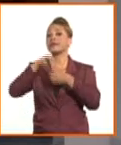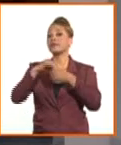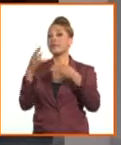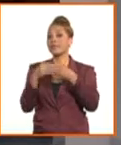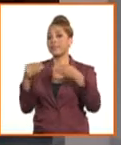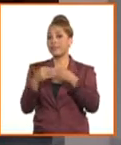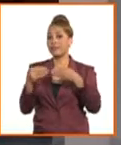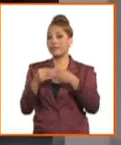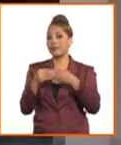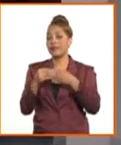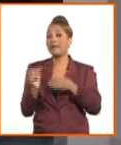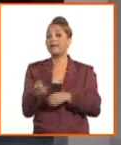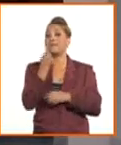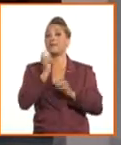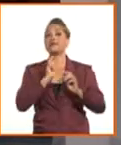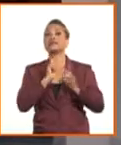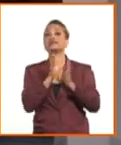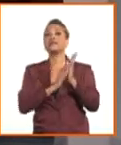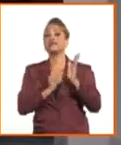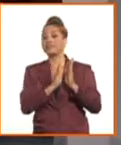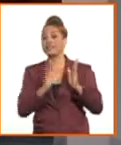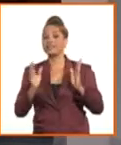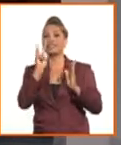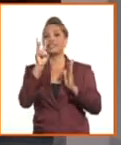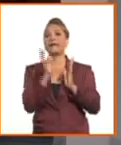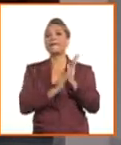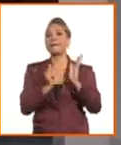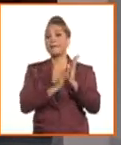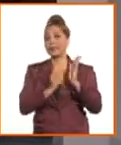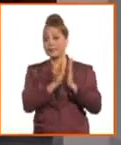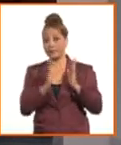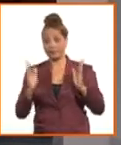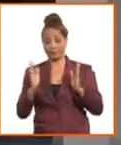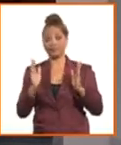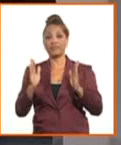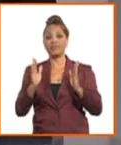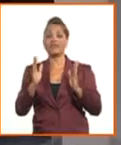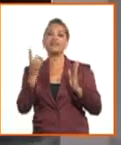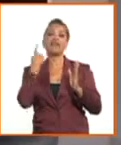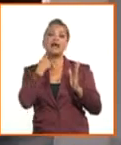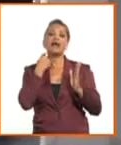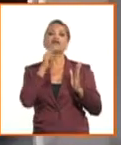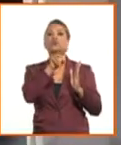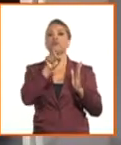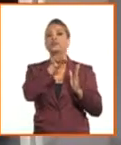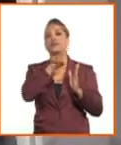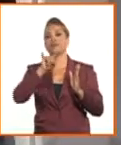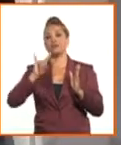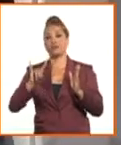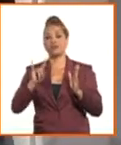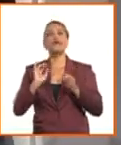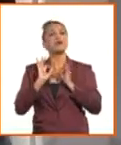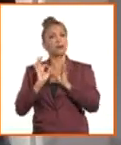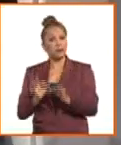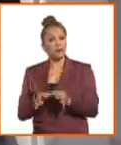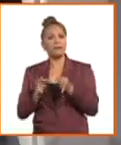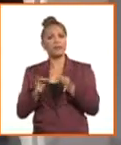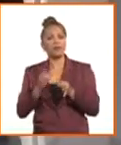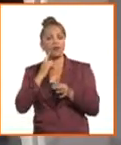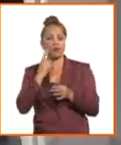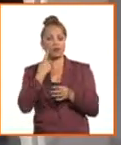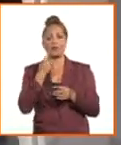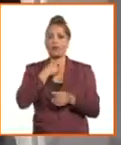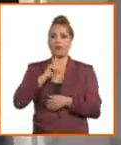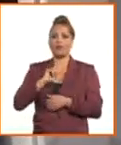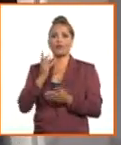el primer semestre, o que tuvimos en el primer semestre del 2019. O sea, que es verdad que cuando tú comparas